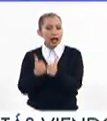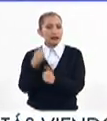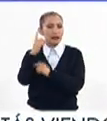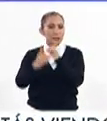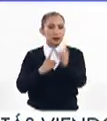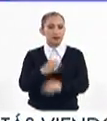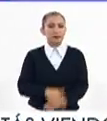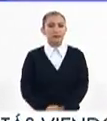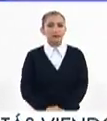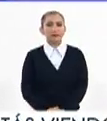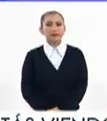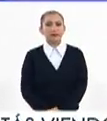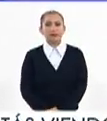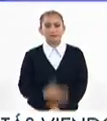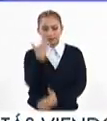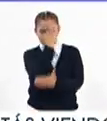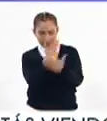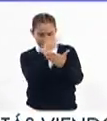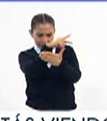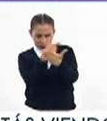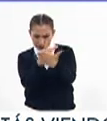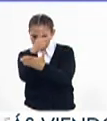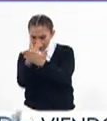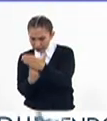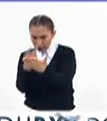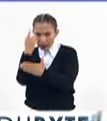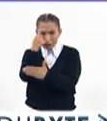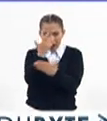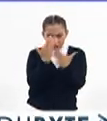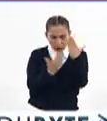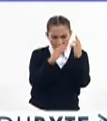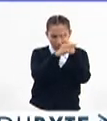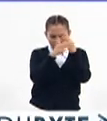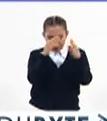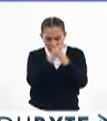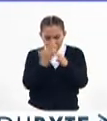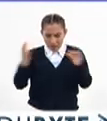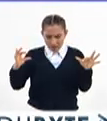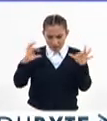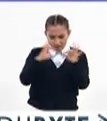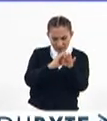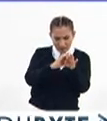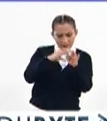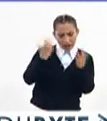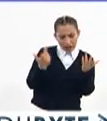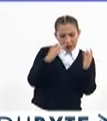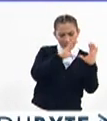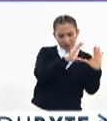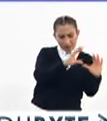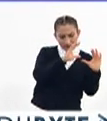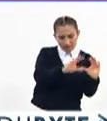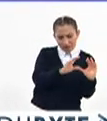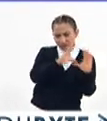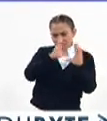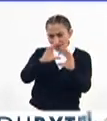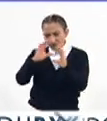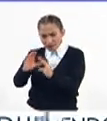y el deporte. Revisión de planes y programas de estudio, articulación de discursos